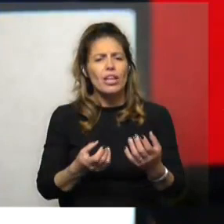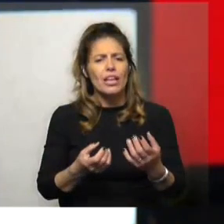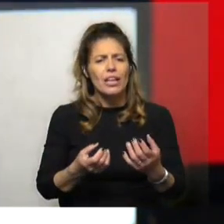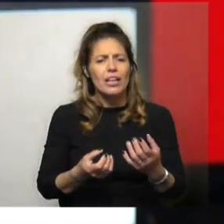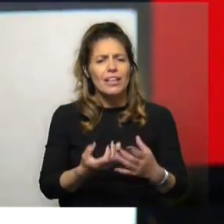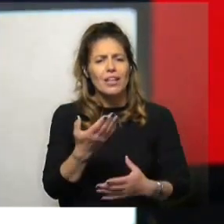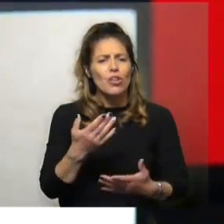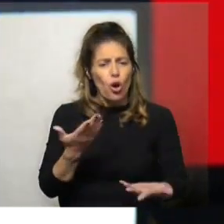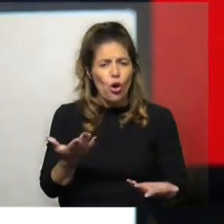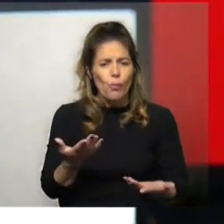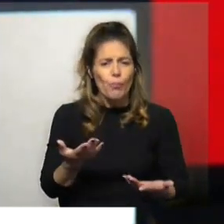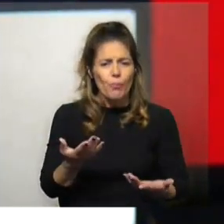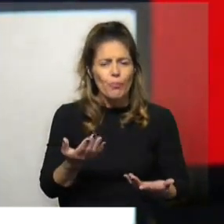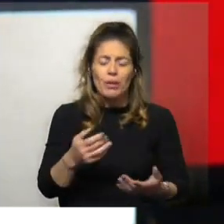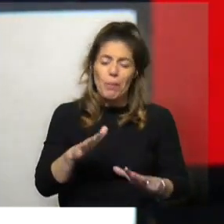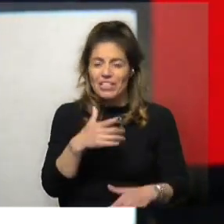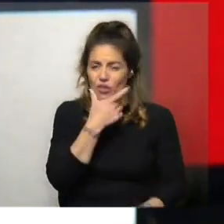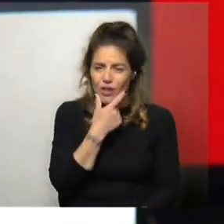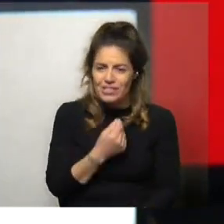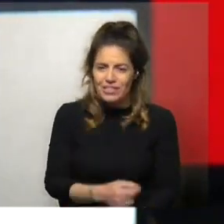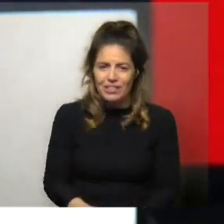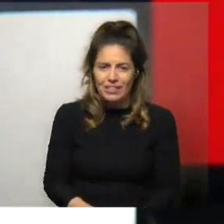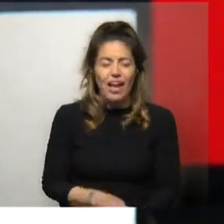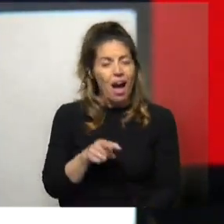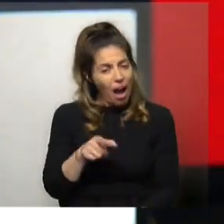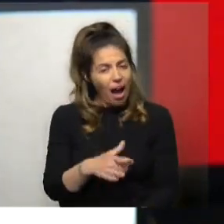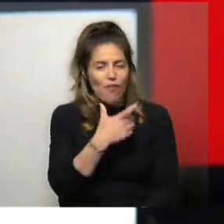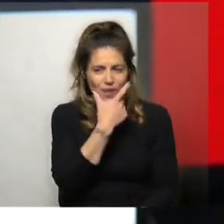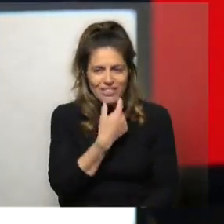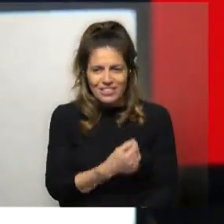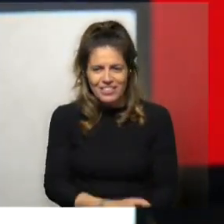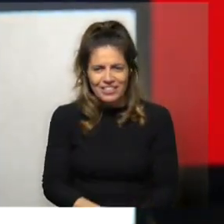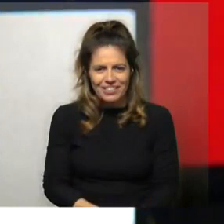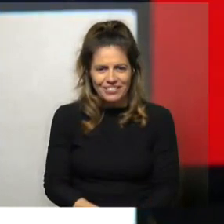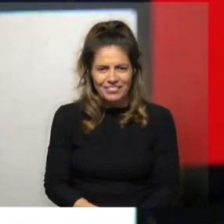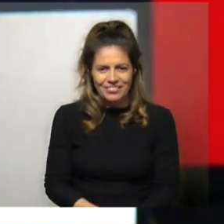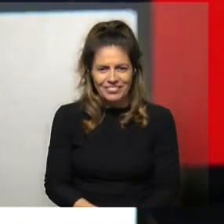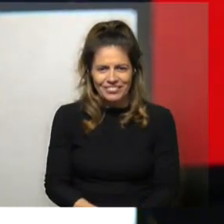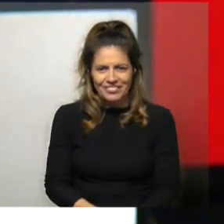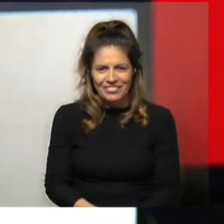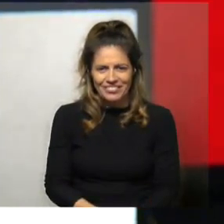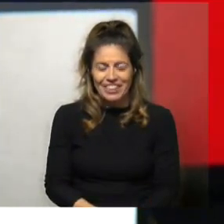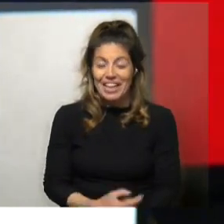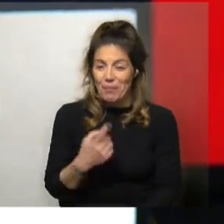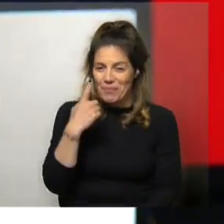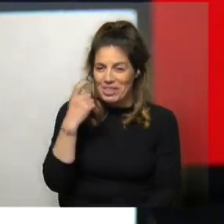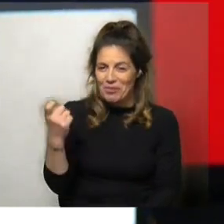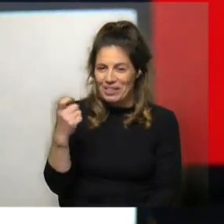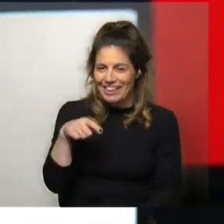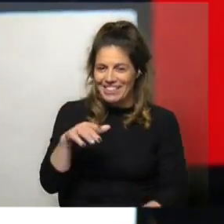no me pareció media fácil Ah te pareció fácil y me di cuenta en el